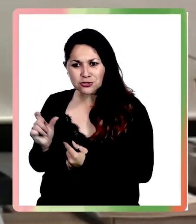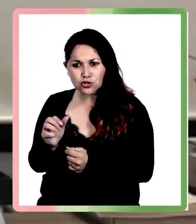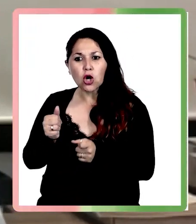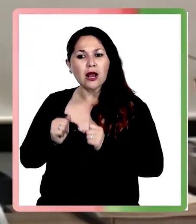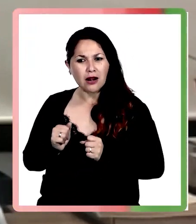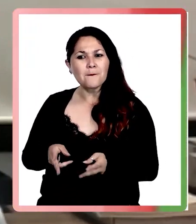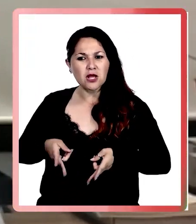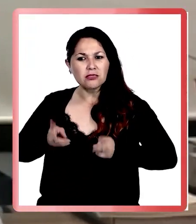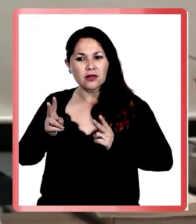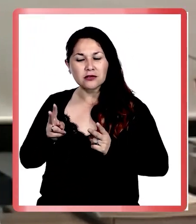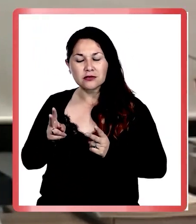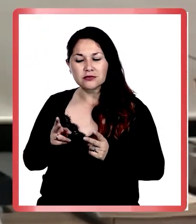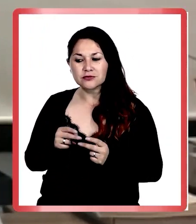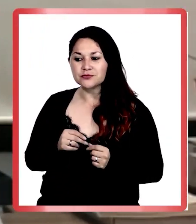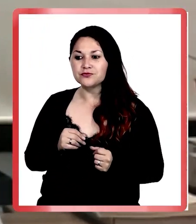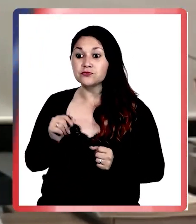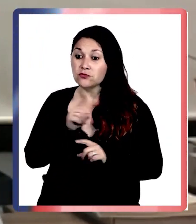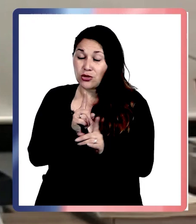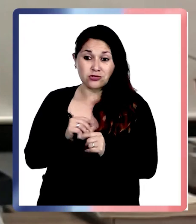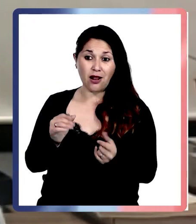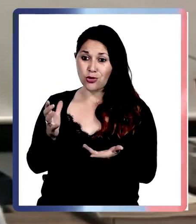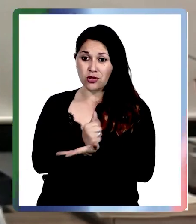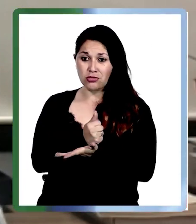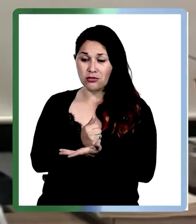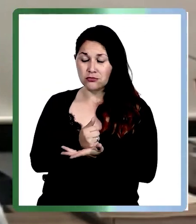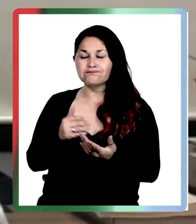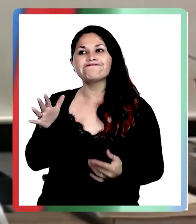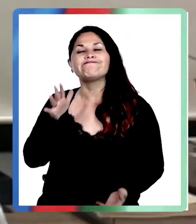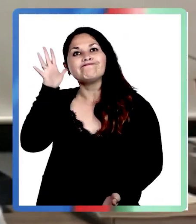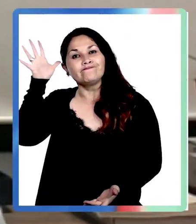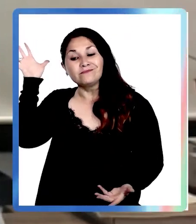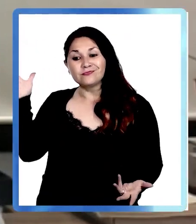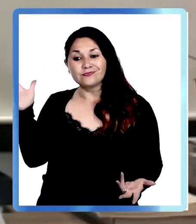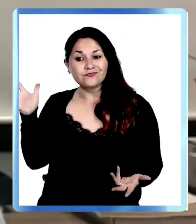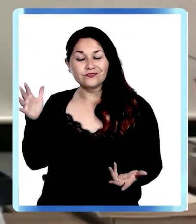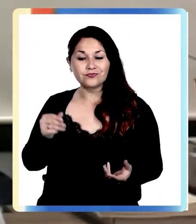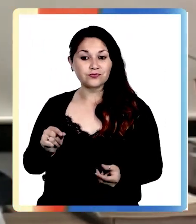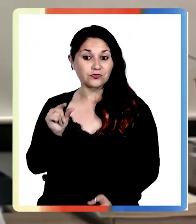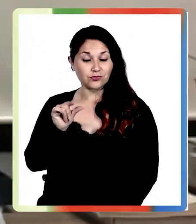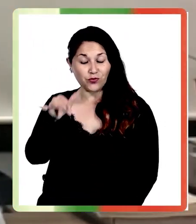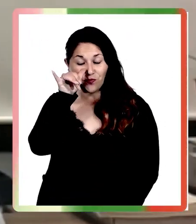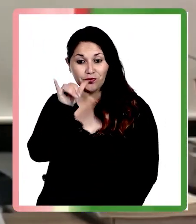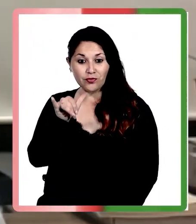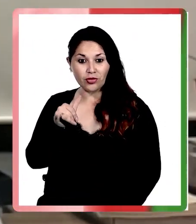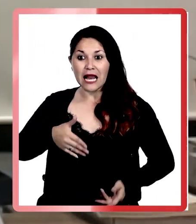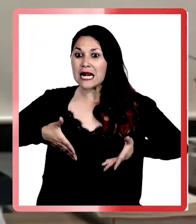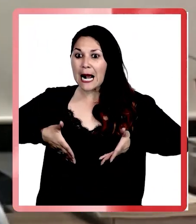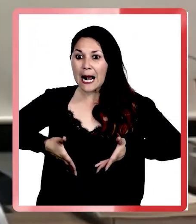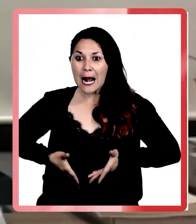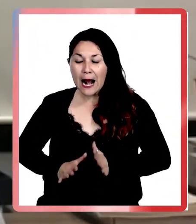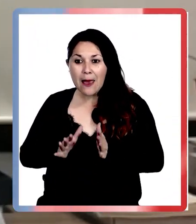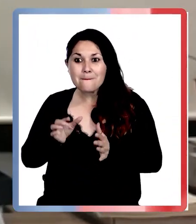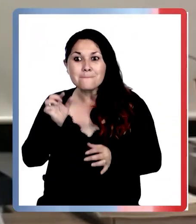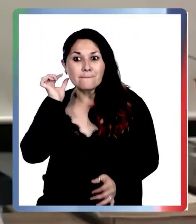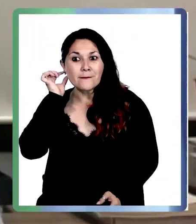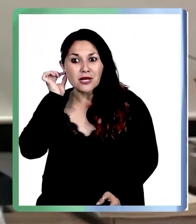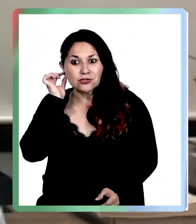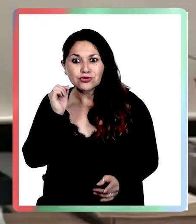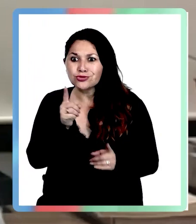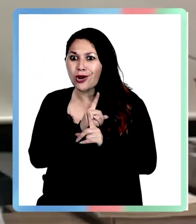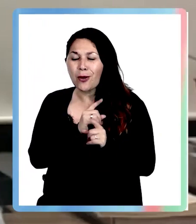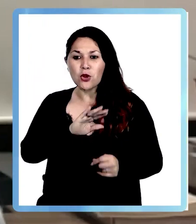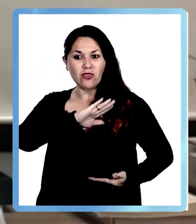permitirlo. Y eso es lo que no se ha logrado. Imagínate tú que hasta hace poco la matrona no podía hacer la orden